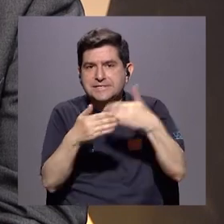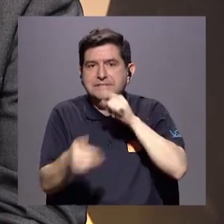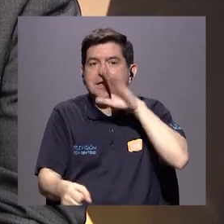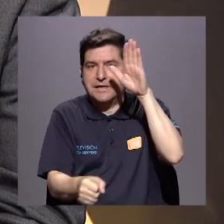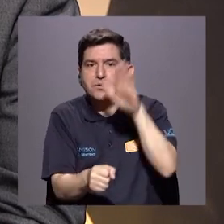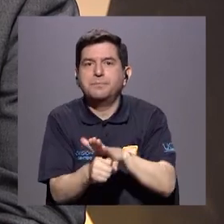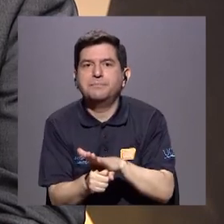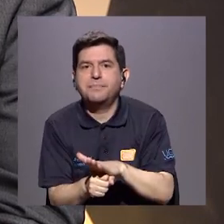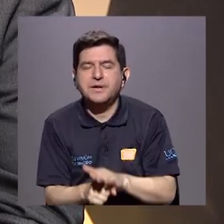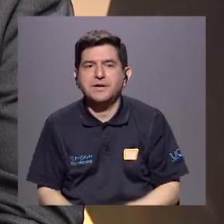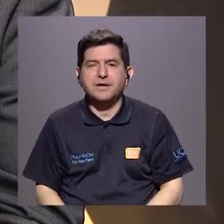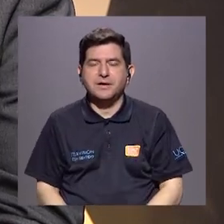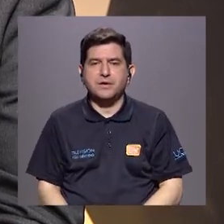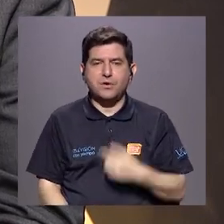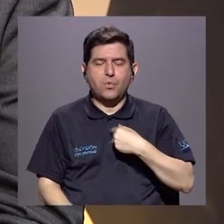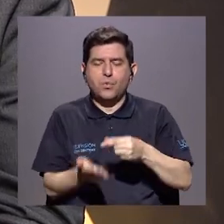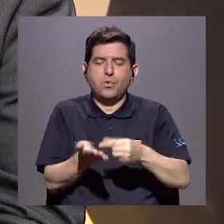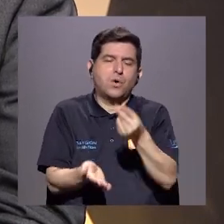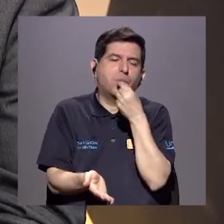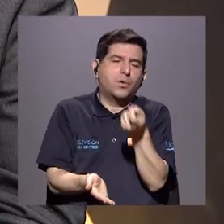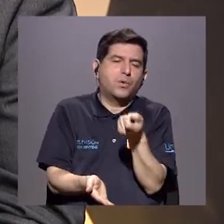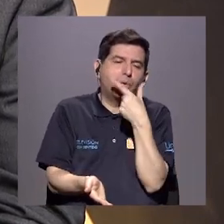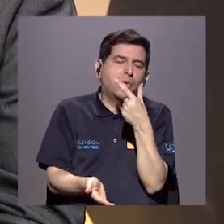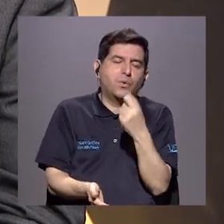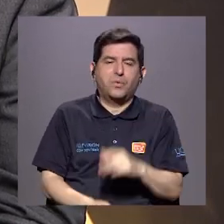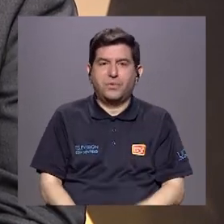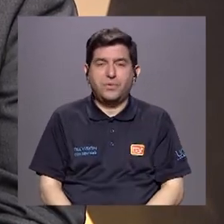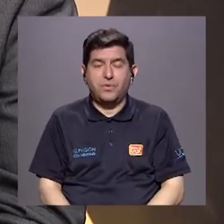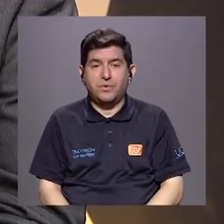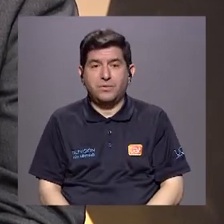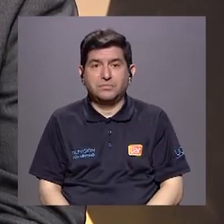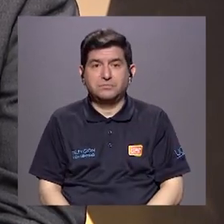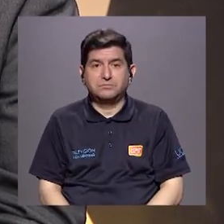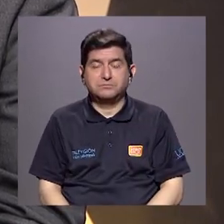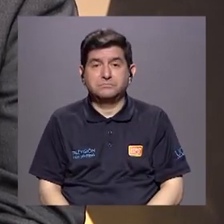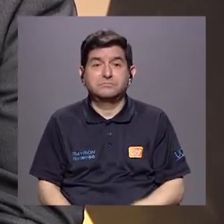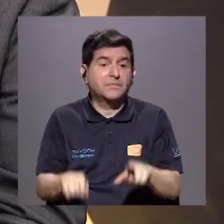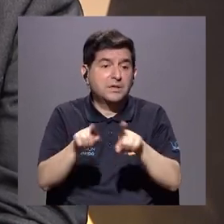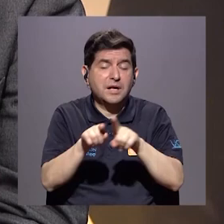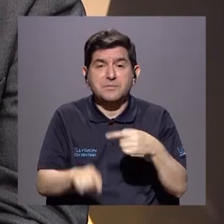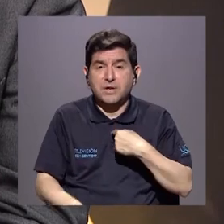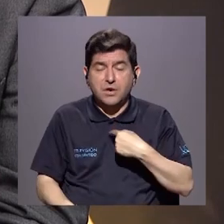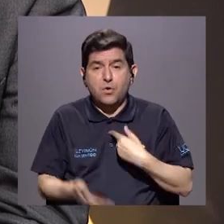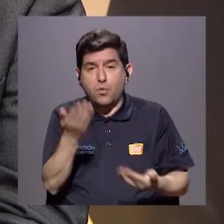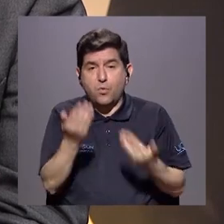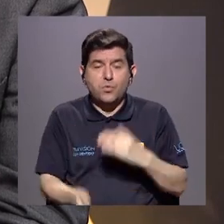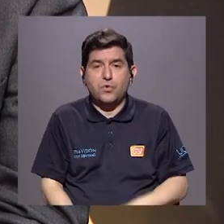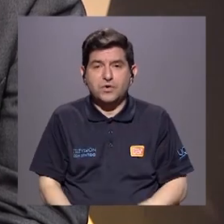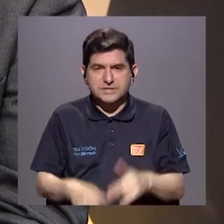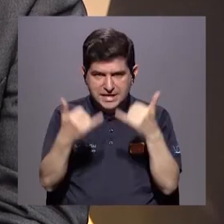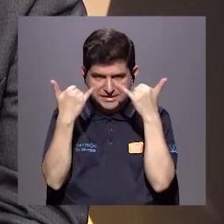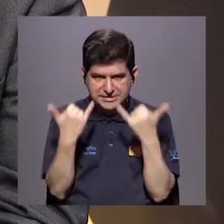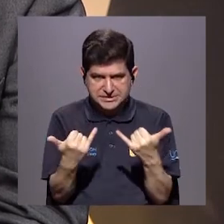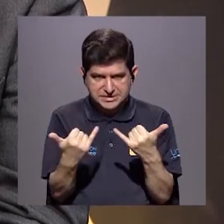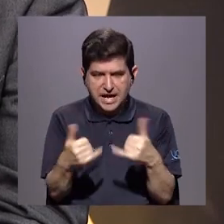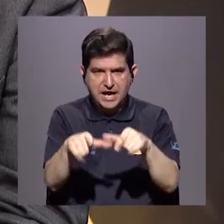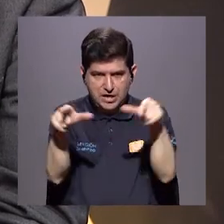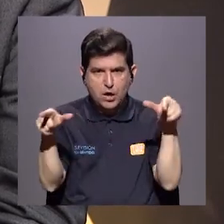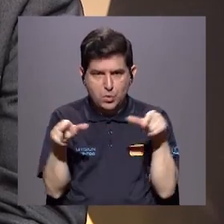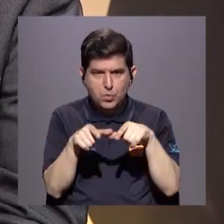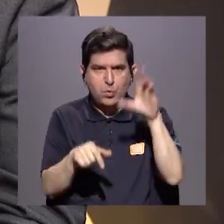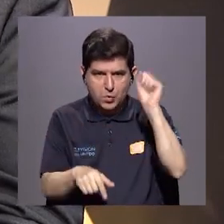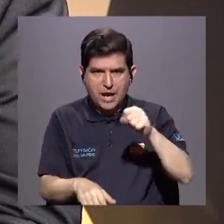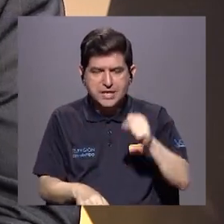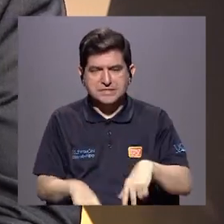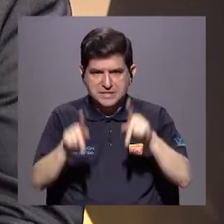es decir la ingesta de unas píldoras efectivamente digamos cortárselas en un lugar donde